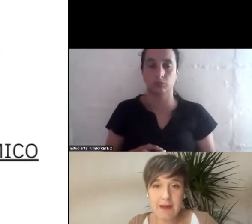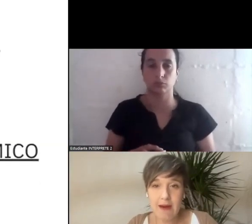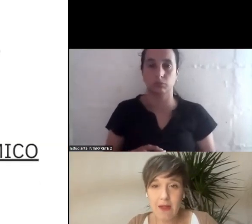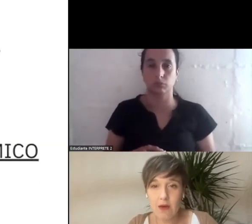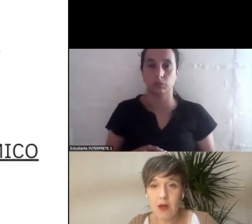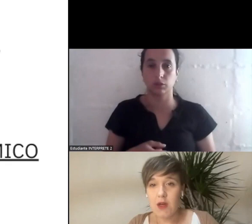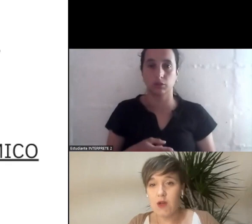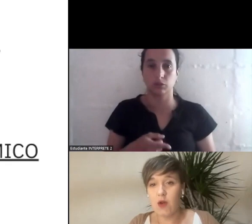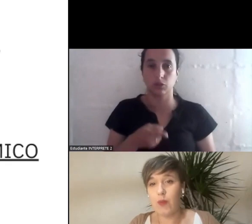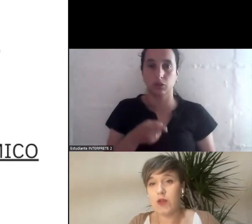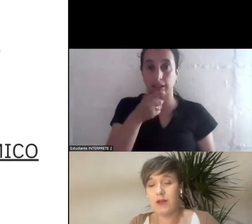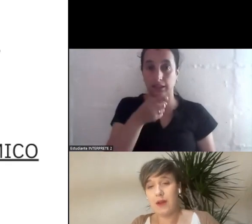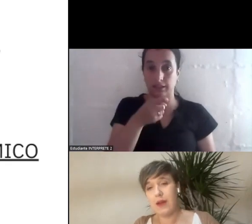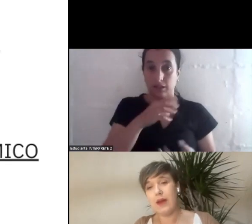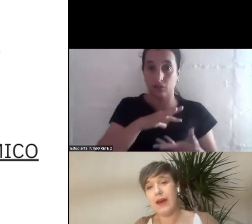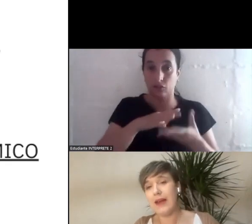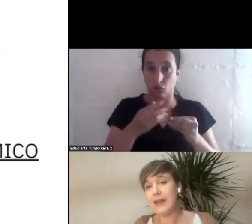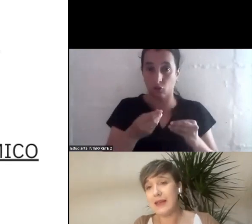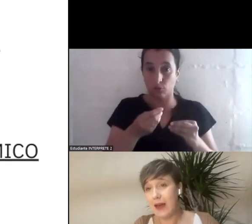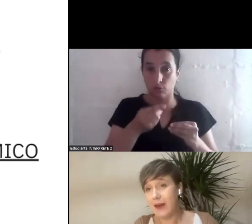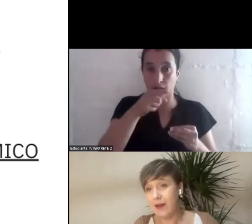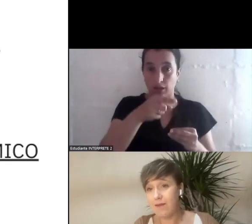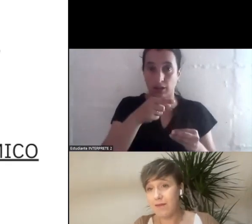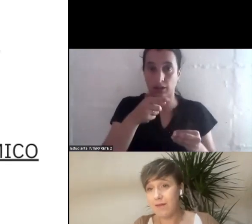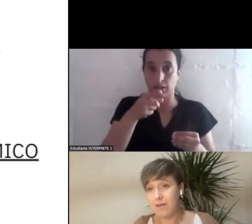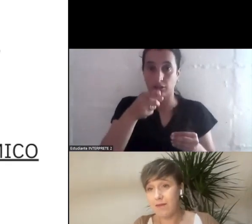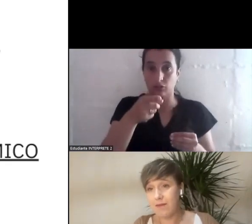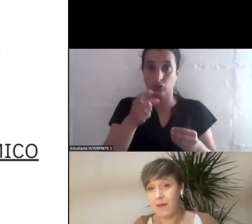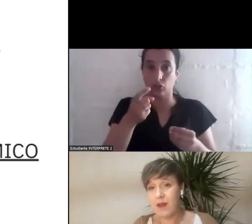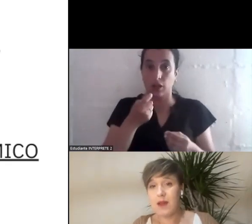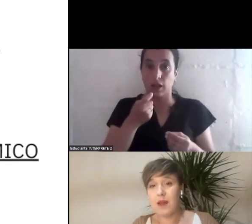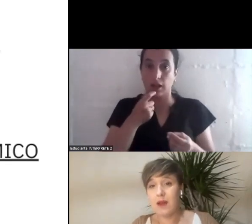Las pruebas de cribado son, pues, análisis de sangre.